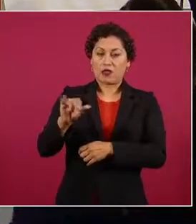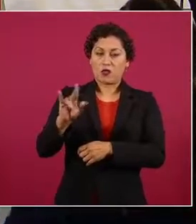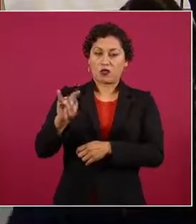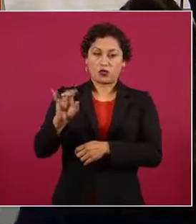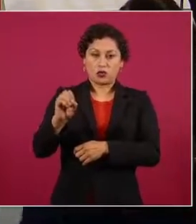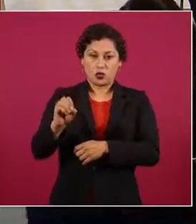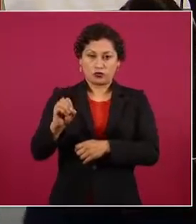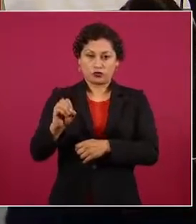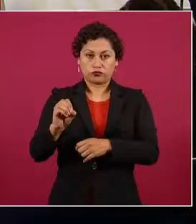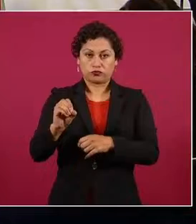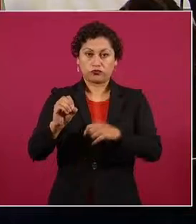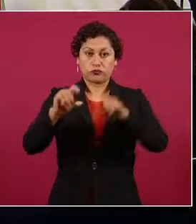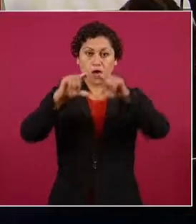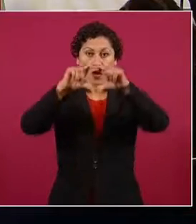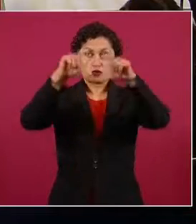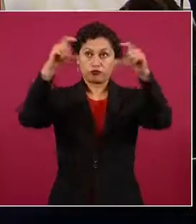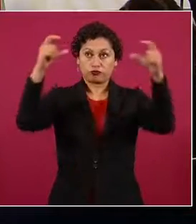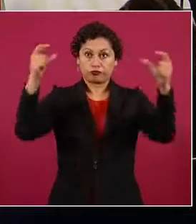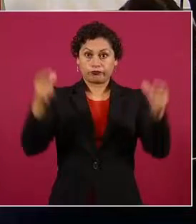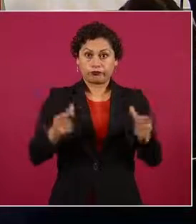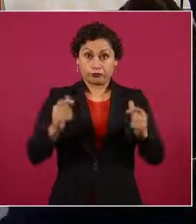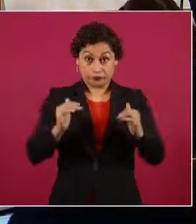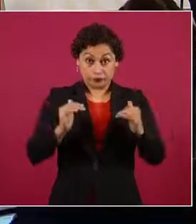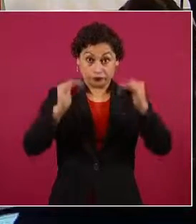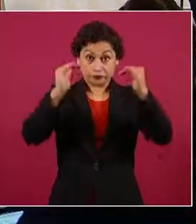muy alto, es un viaducto,